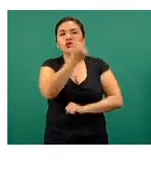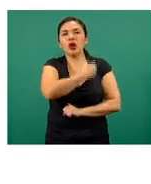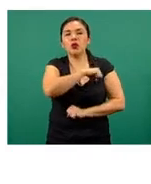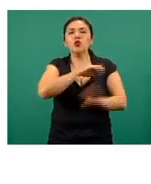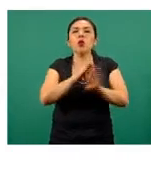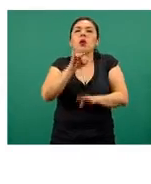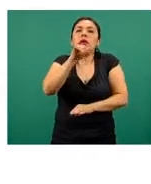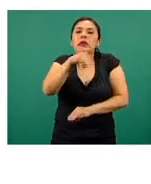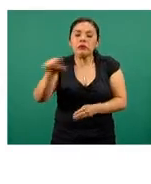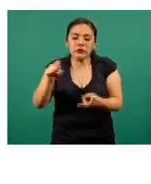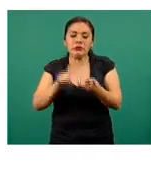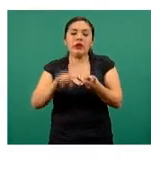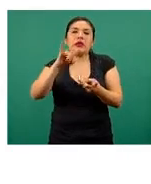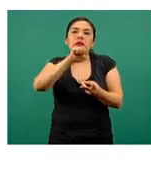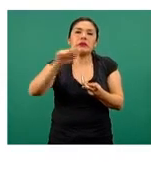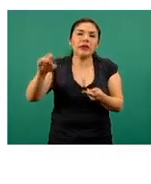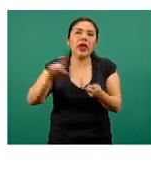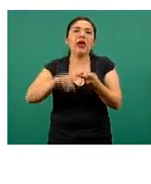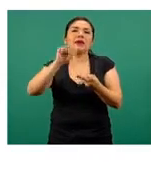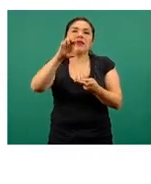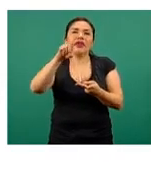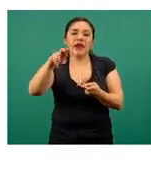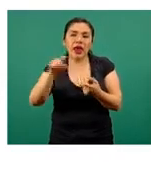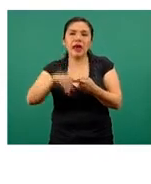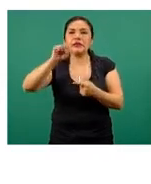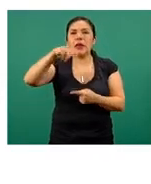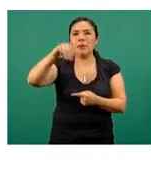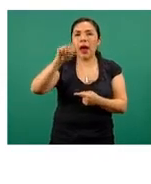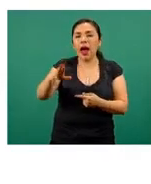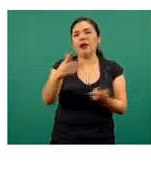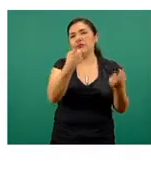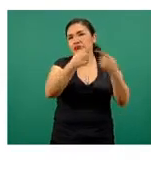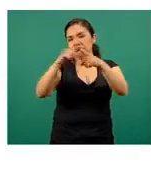el IMSS, el ISSSTE, SEDENA, CEMAR, en la